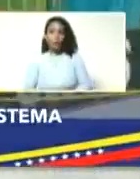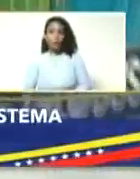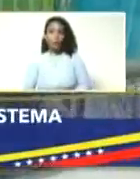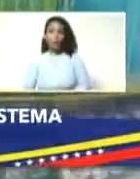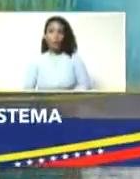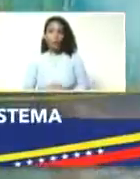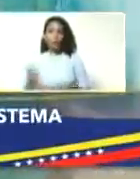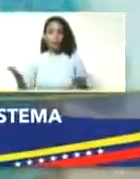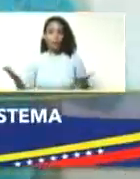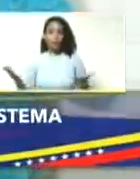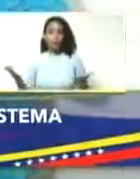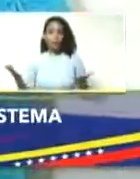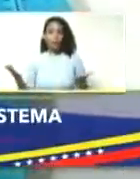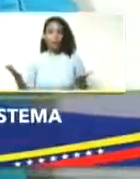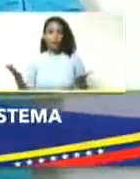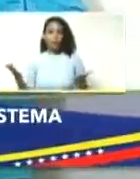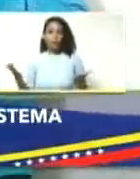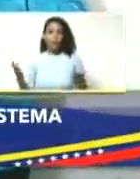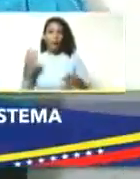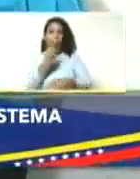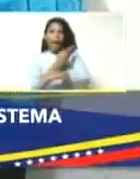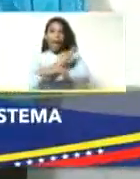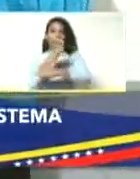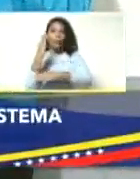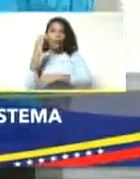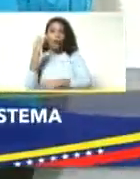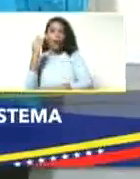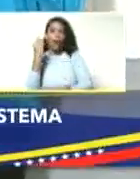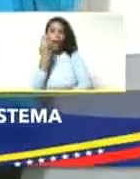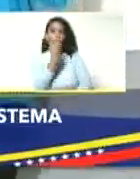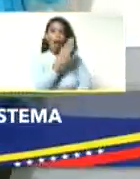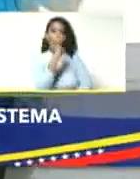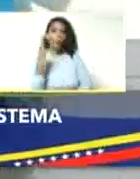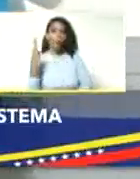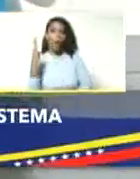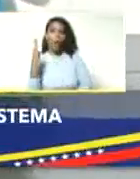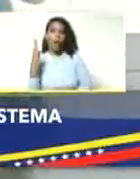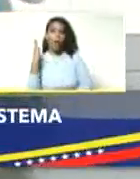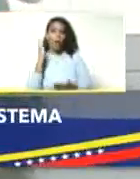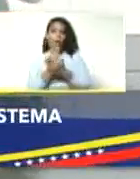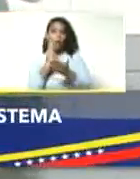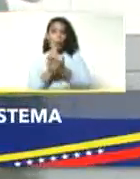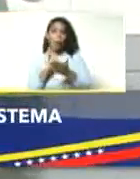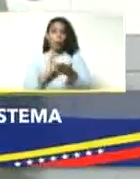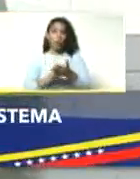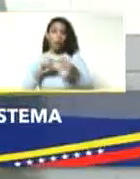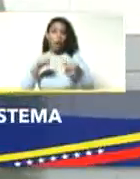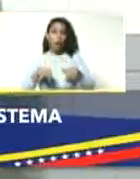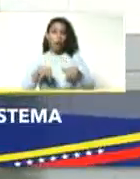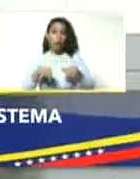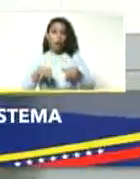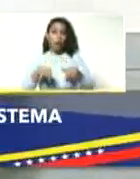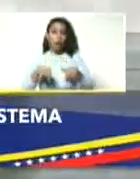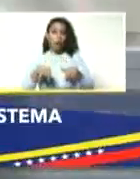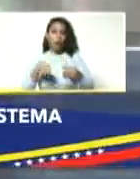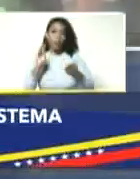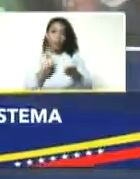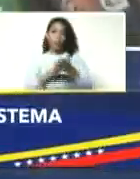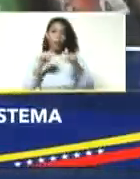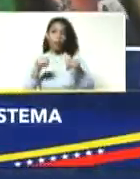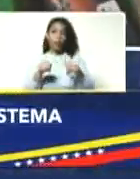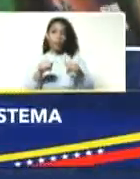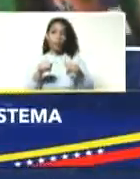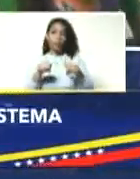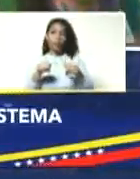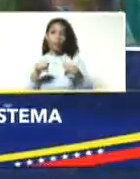¿Ah? Jenny, ¿la biblioteca siempre ha quedado aquí? Está colocada acá. Está colocada aquí, correcto.